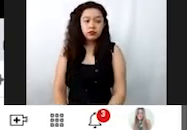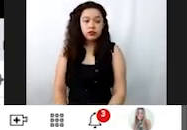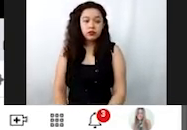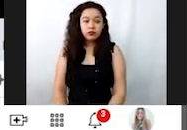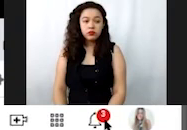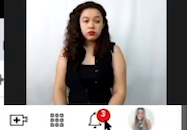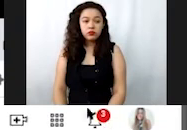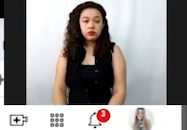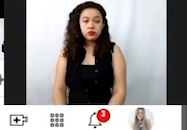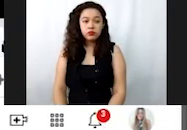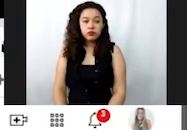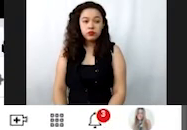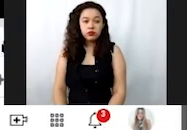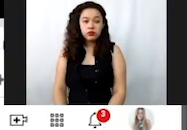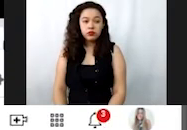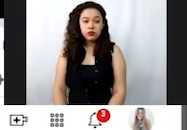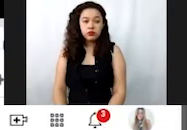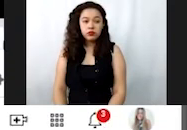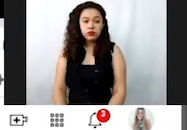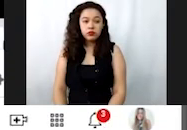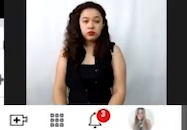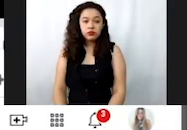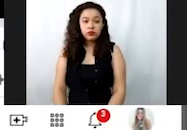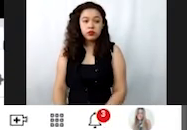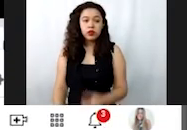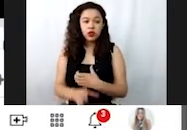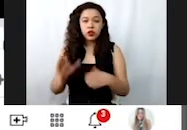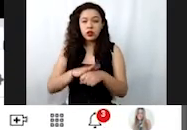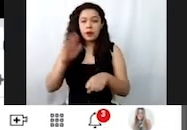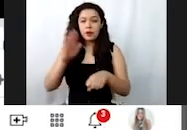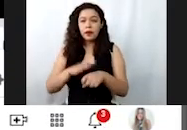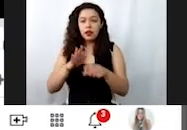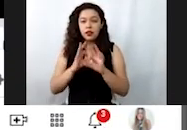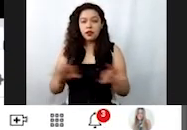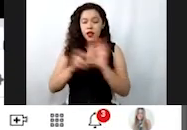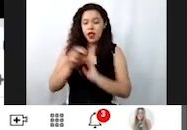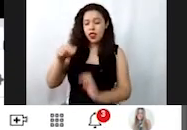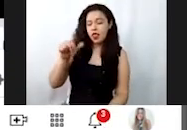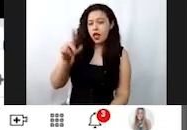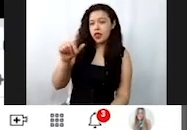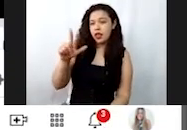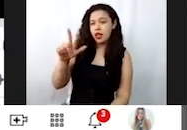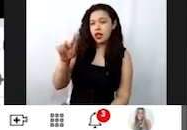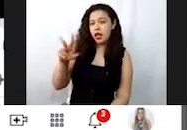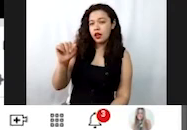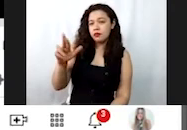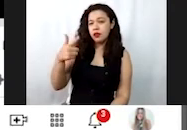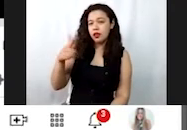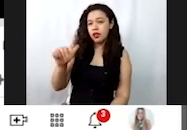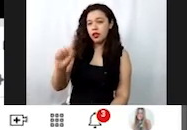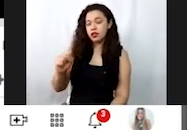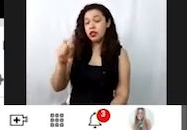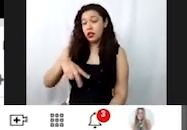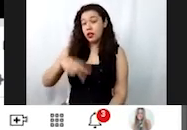digamos, la parte más significativa de Natalia Vargas, que ella es pues, una